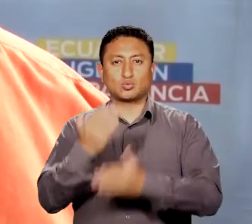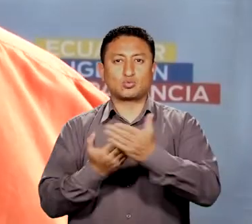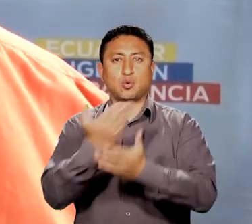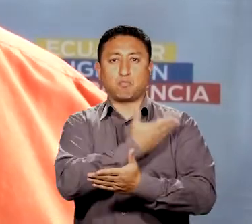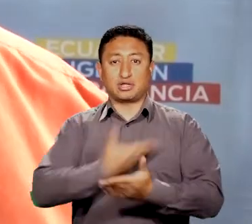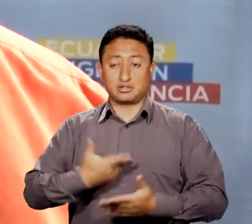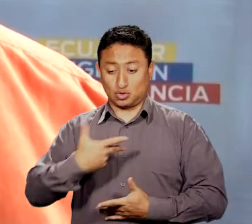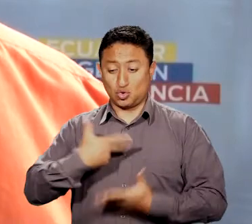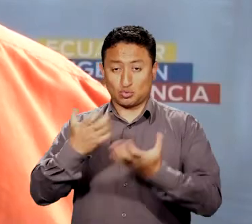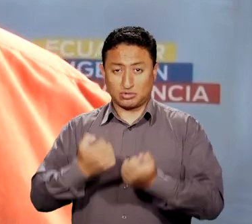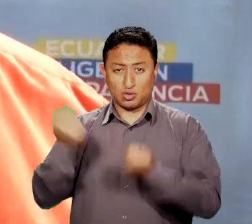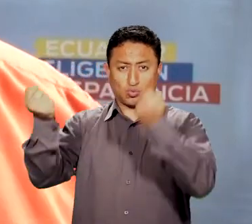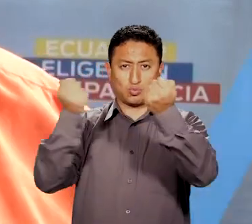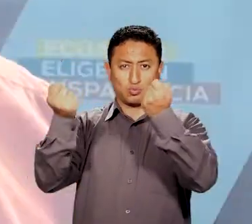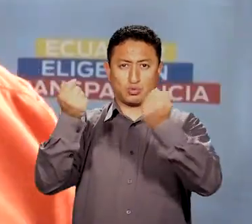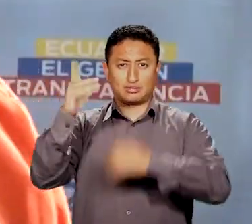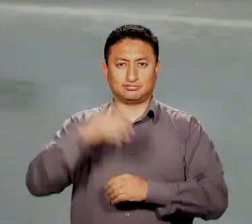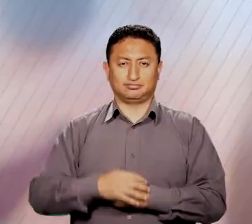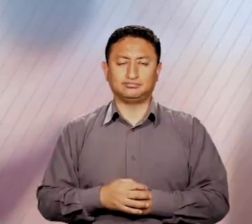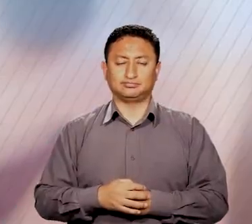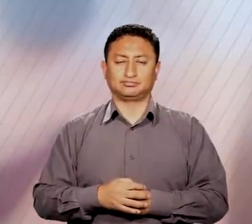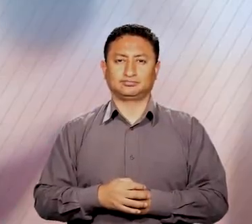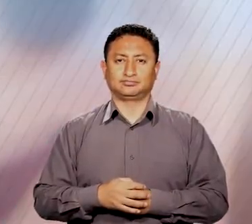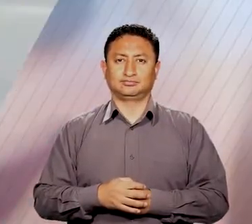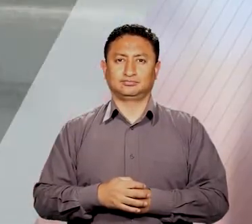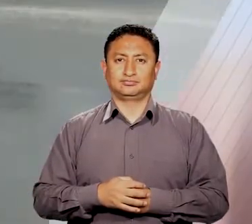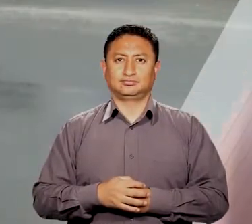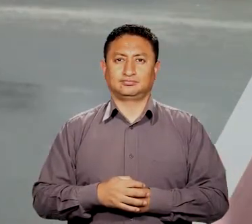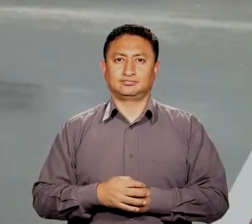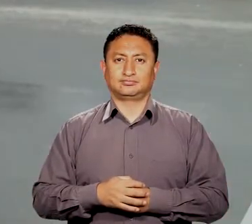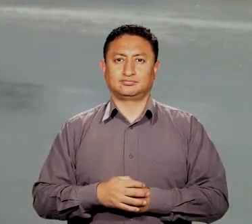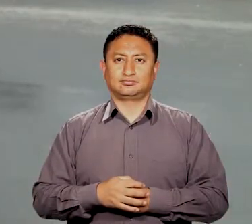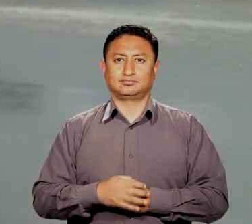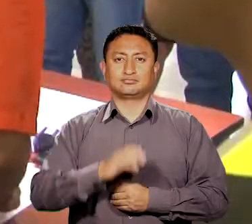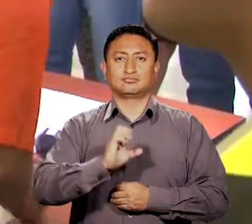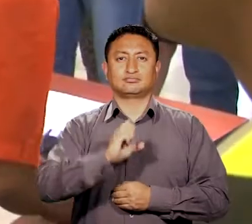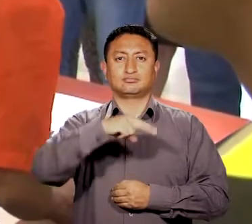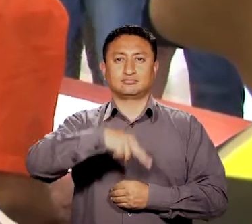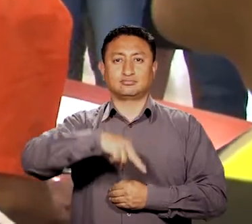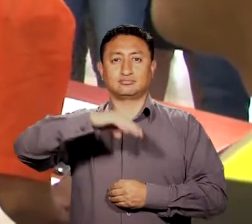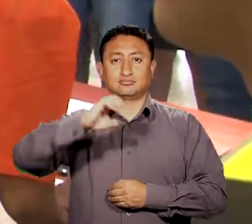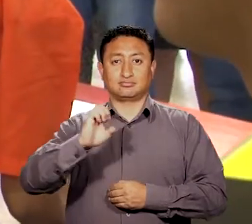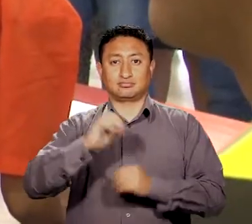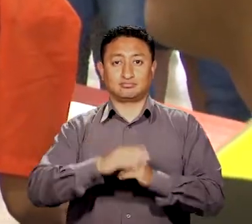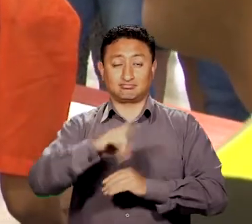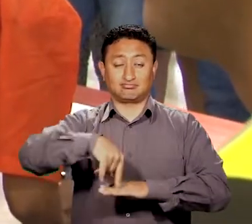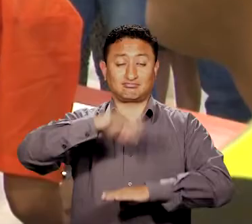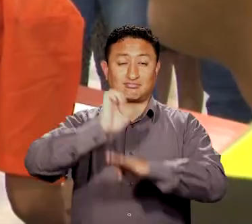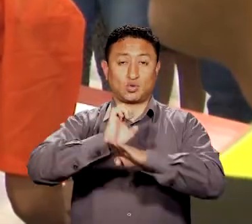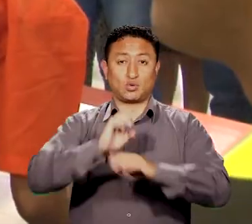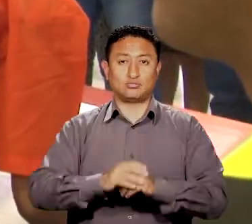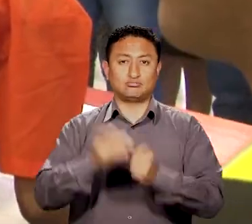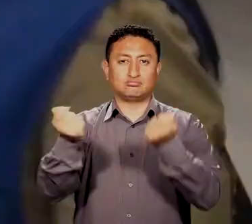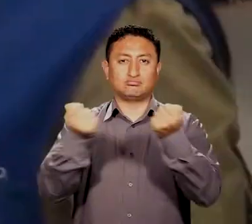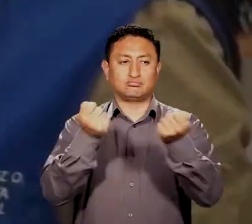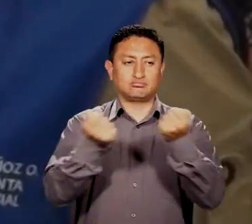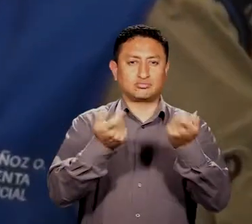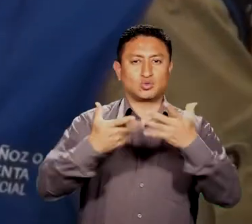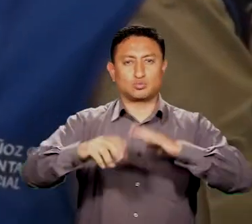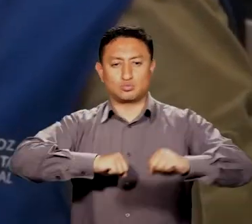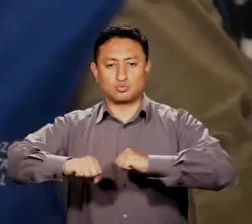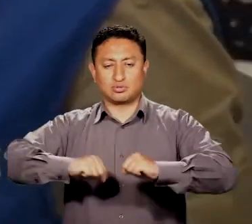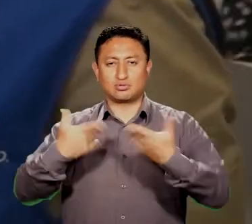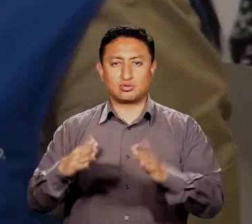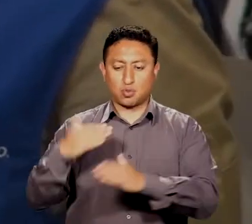que uno desea que esté en el gobierno. El Consejo Nacional Electoral del Ecuador dirige su accionar hacia